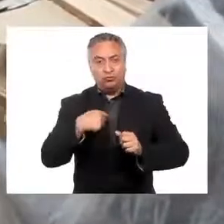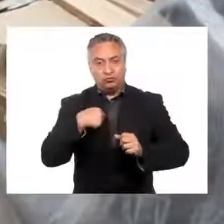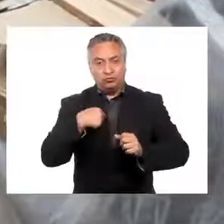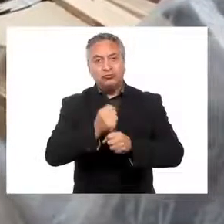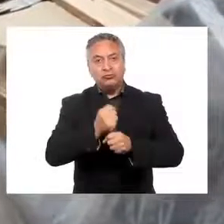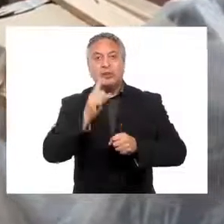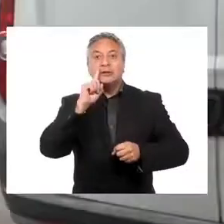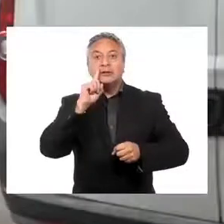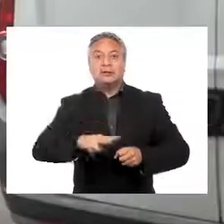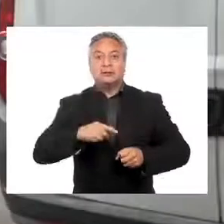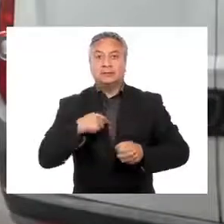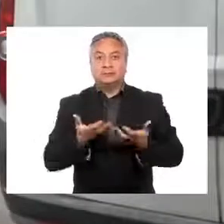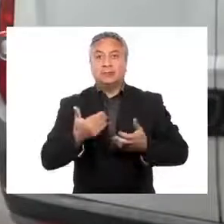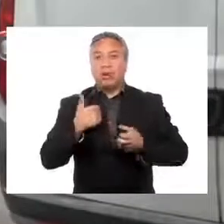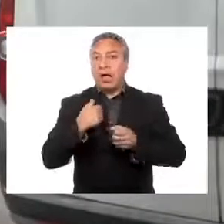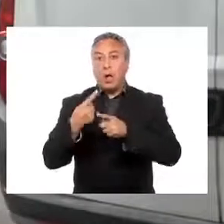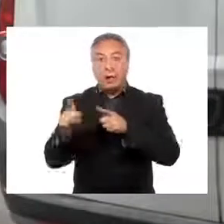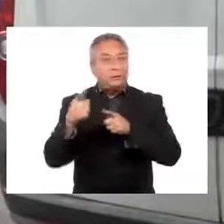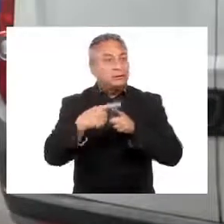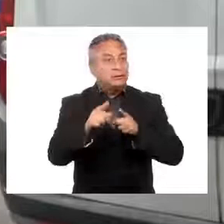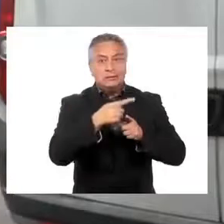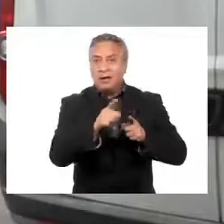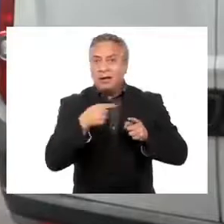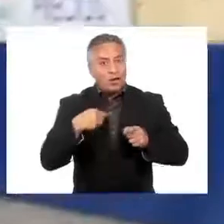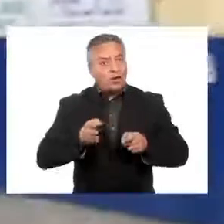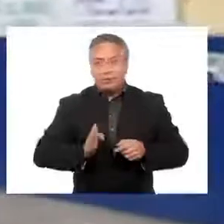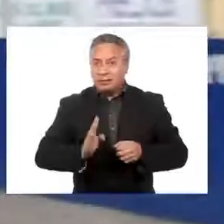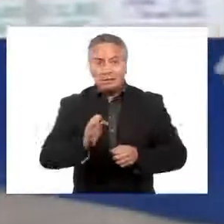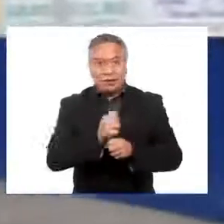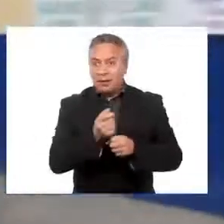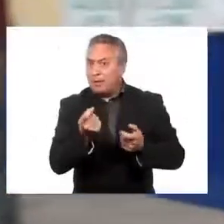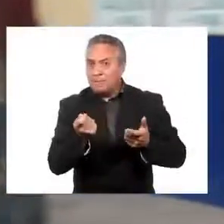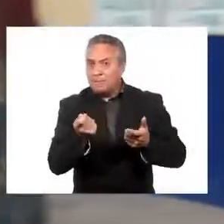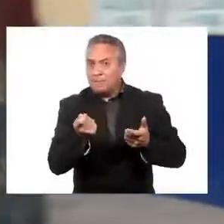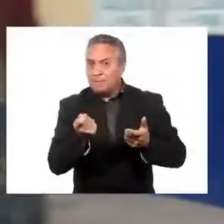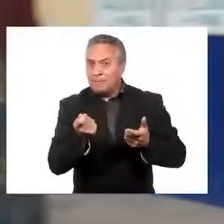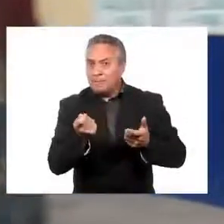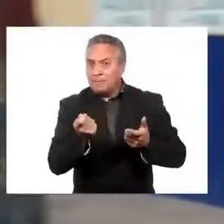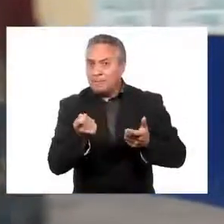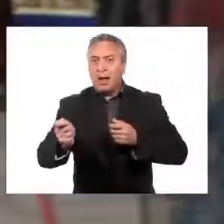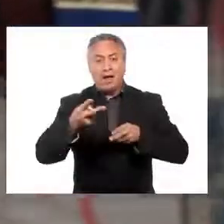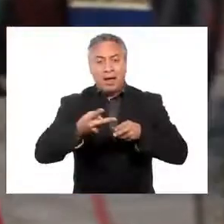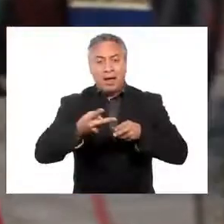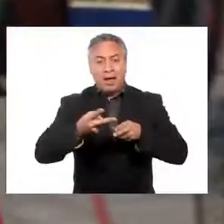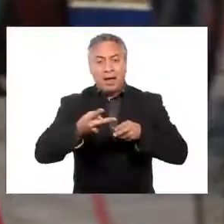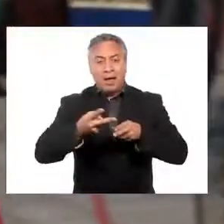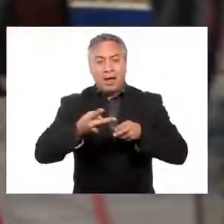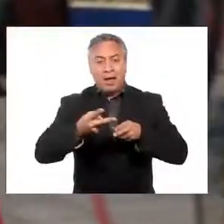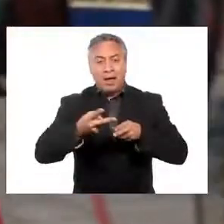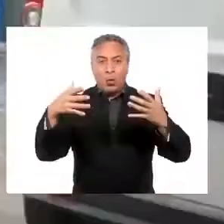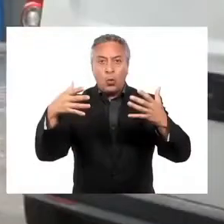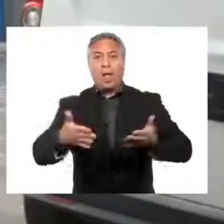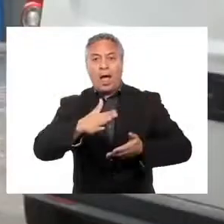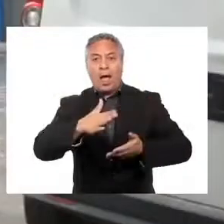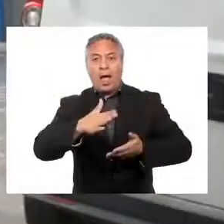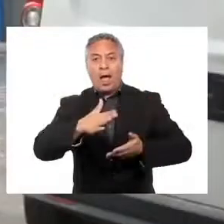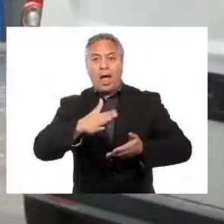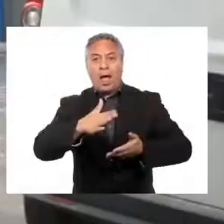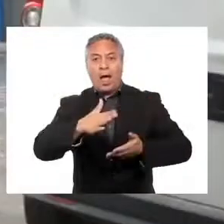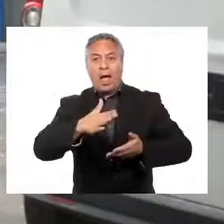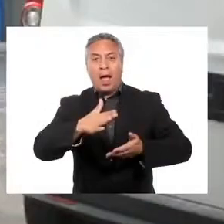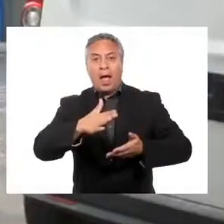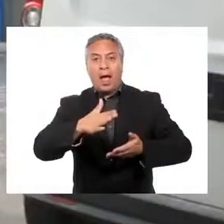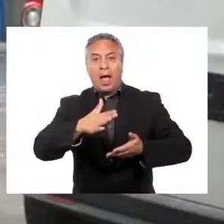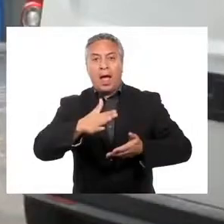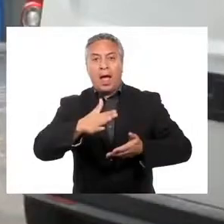trabajo, las cuotas hay que seguir pagándolas y de alguna forma hay que tenerlo. Arriendo, luz, agua, el internet,